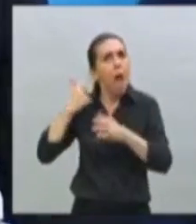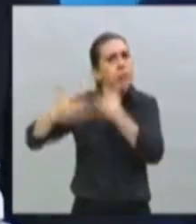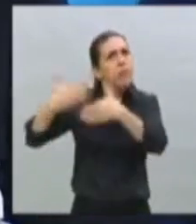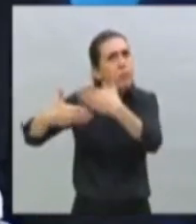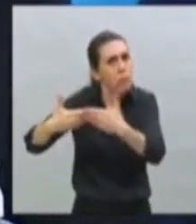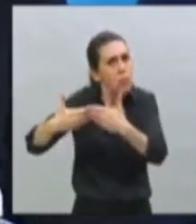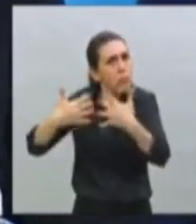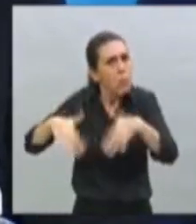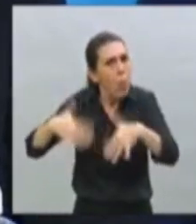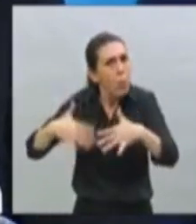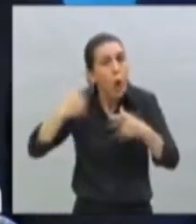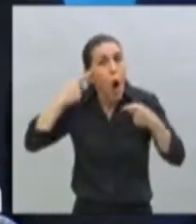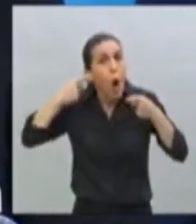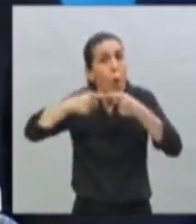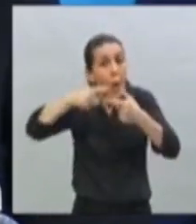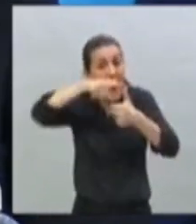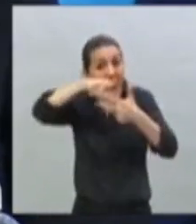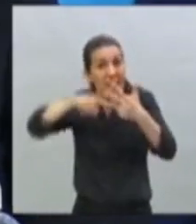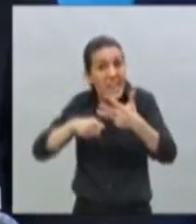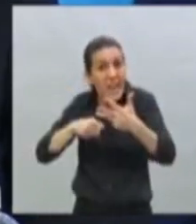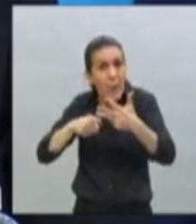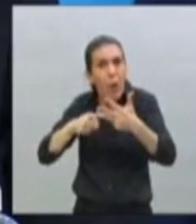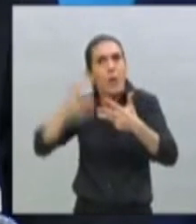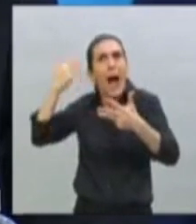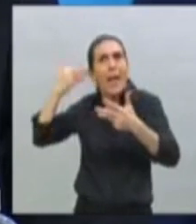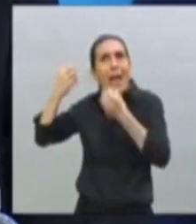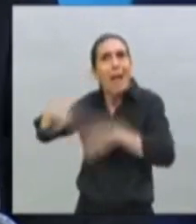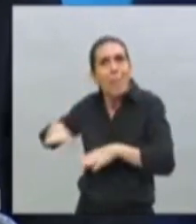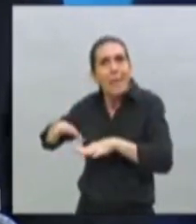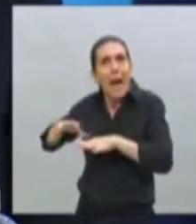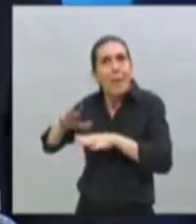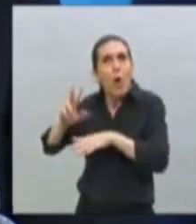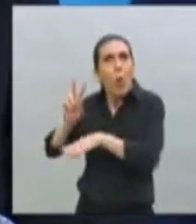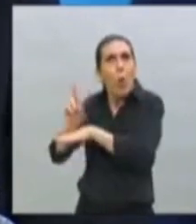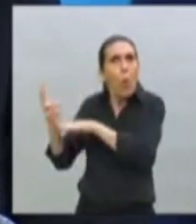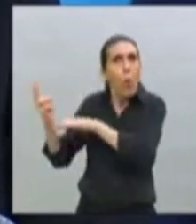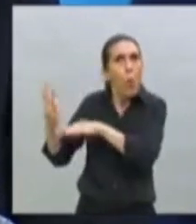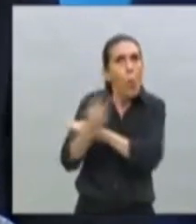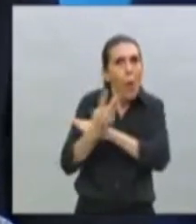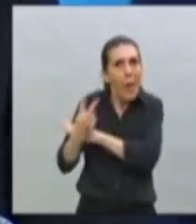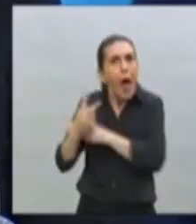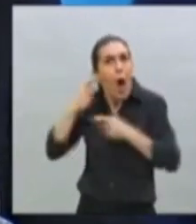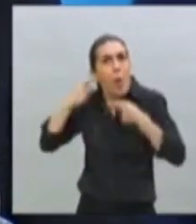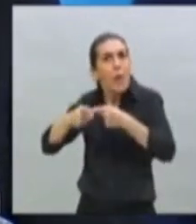de los objetivos que nos habíamos fijado inicialmente hemos podido cumplirlos.